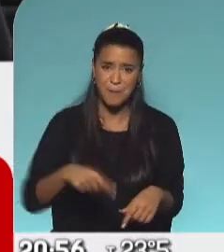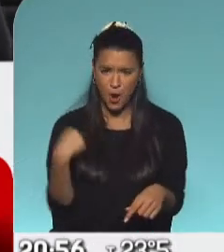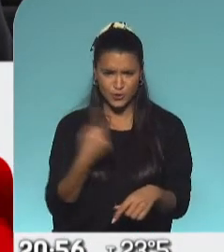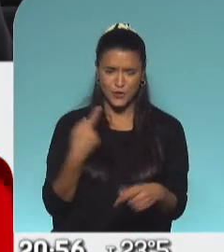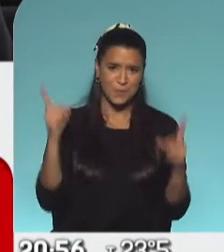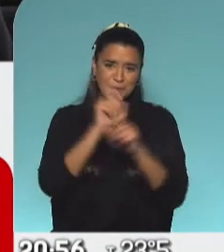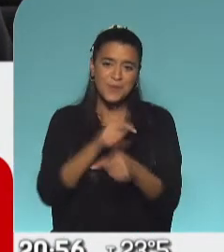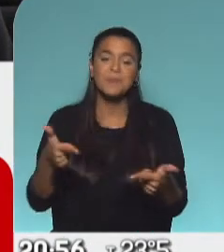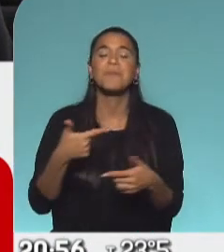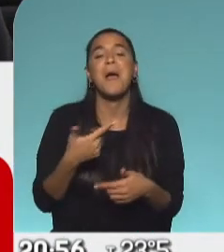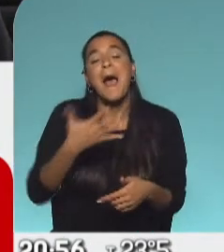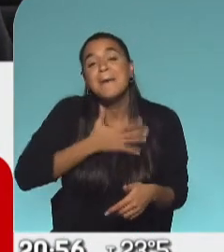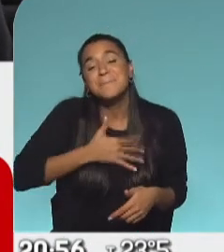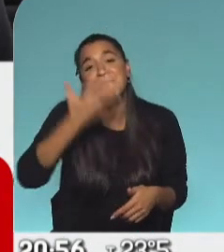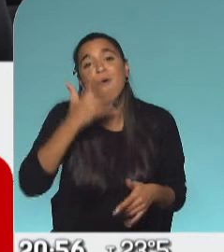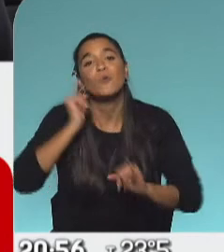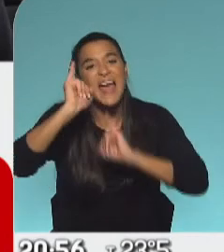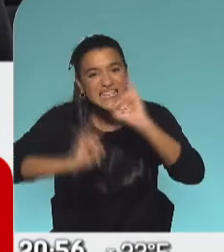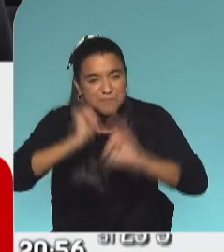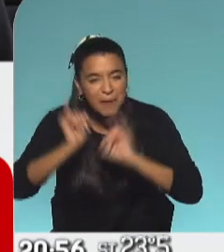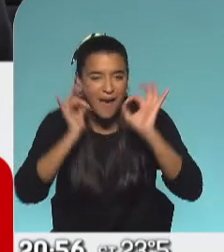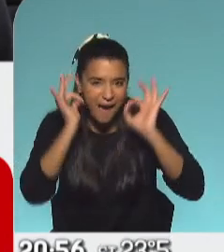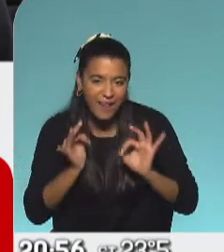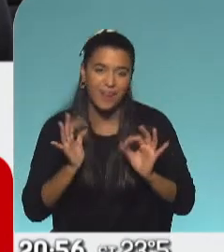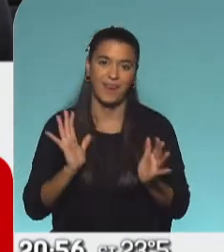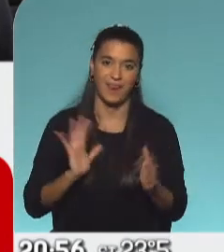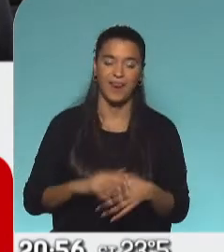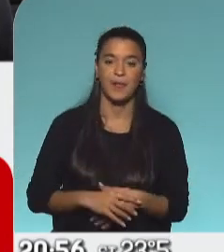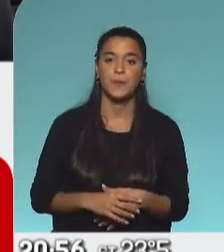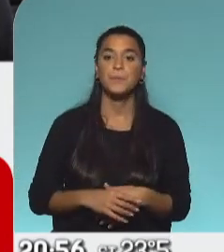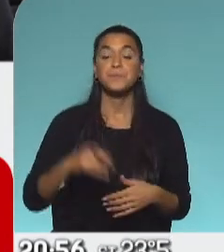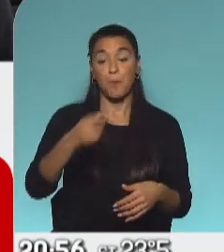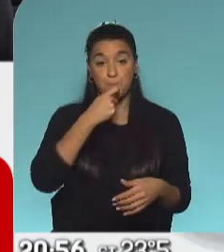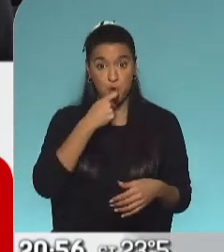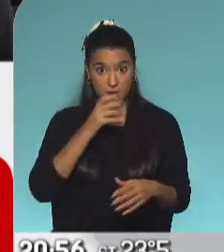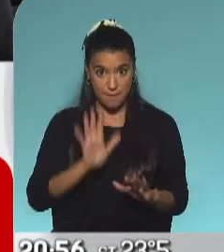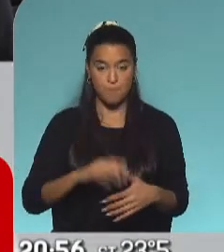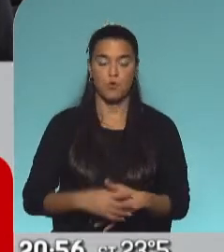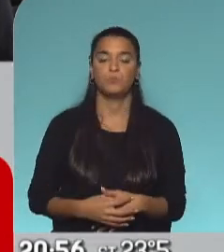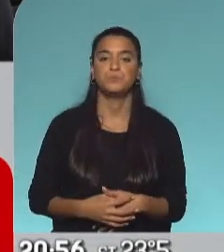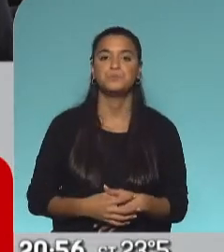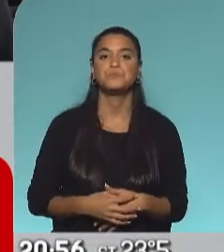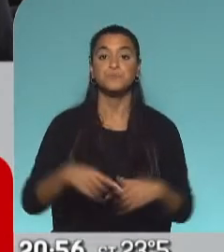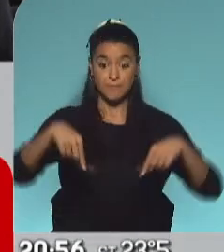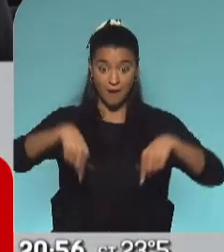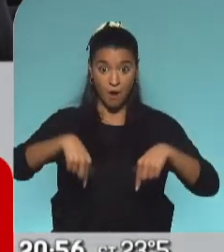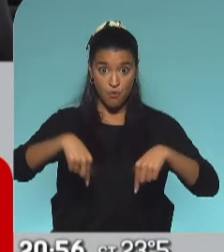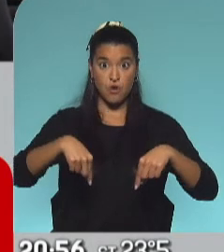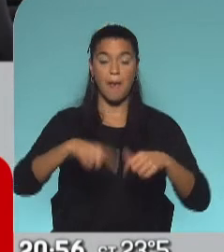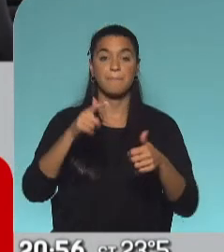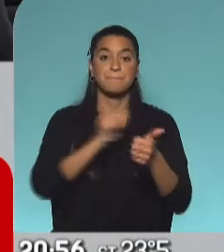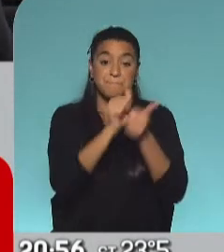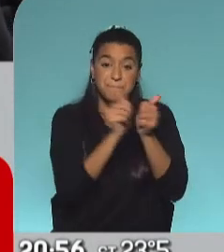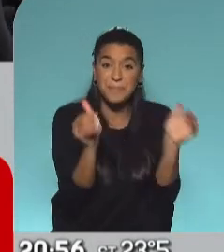Me gusta explicarlo desde, por ejemplo, actualmente una pyme